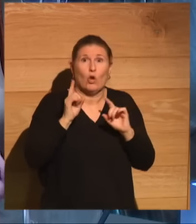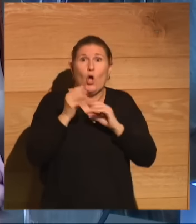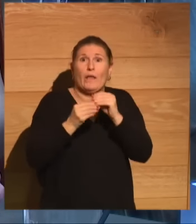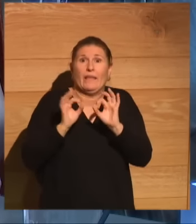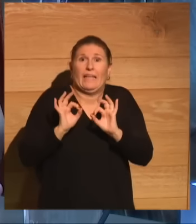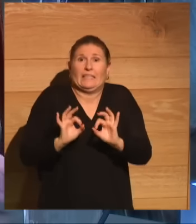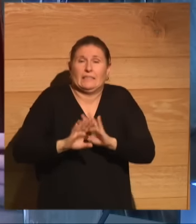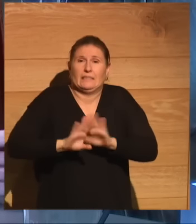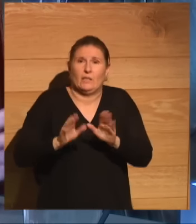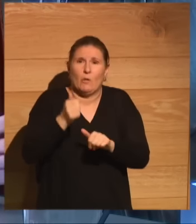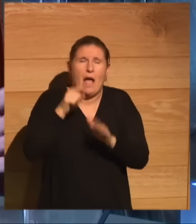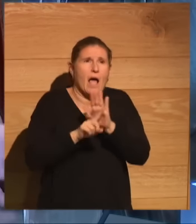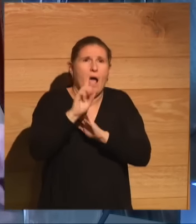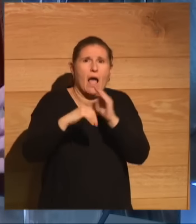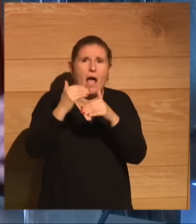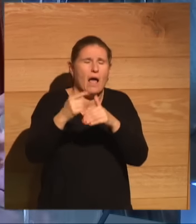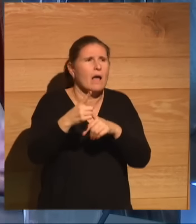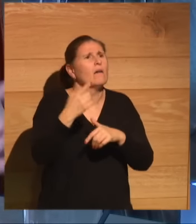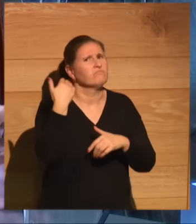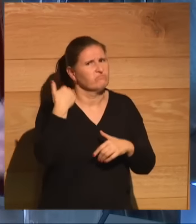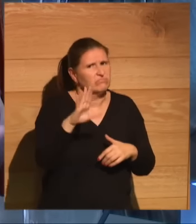claro, eso es lo bonito y